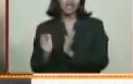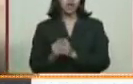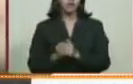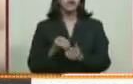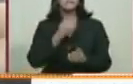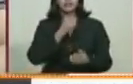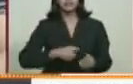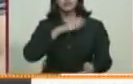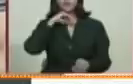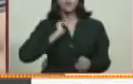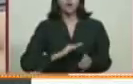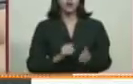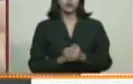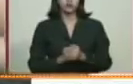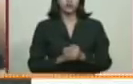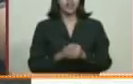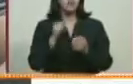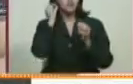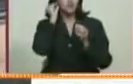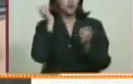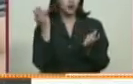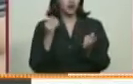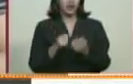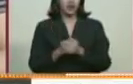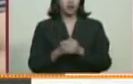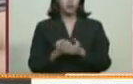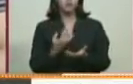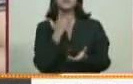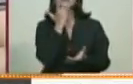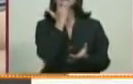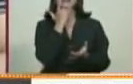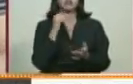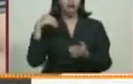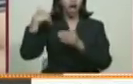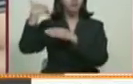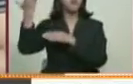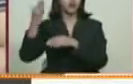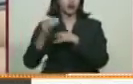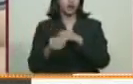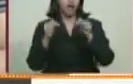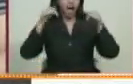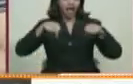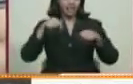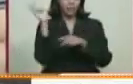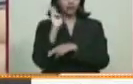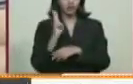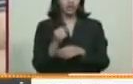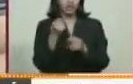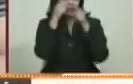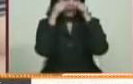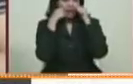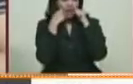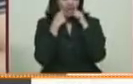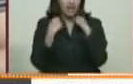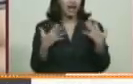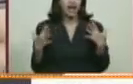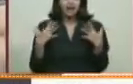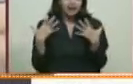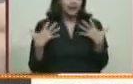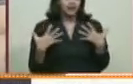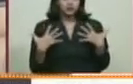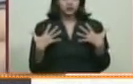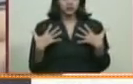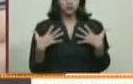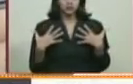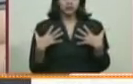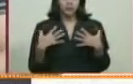Claro, desde afuera es muy valiente. Aquí yo la vi muchas veces acobardada, llorando, con ataques de pánico, etcétera. Pero